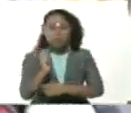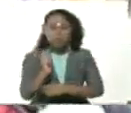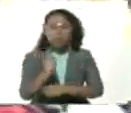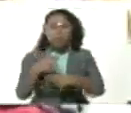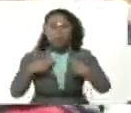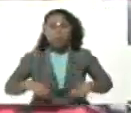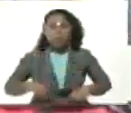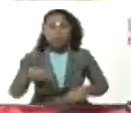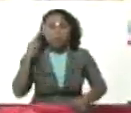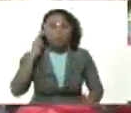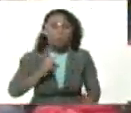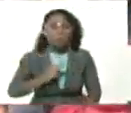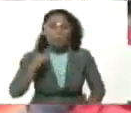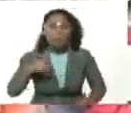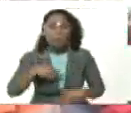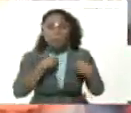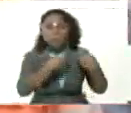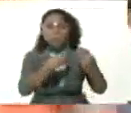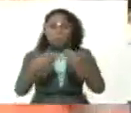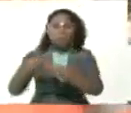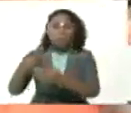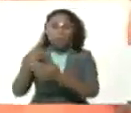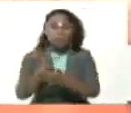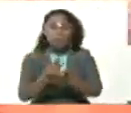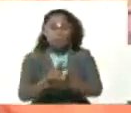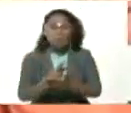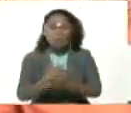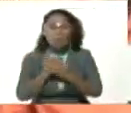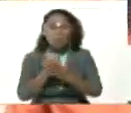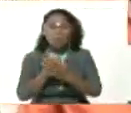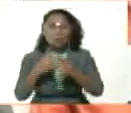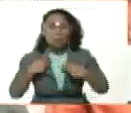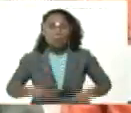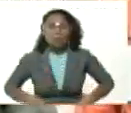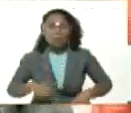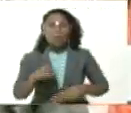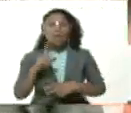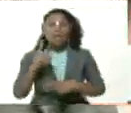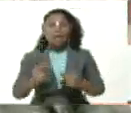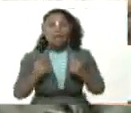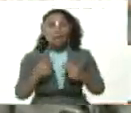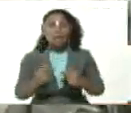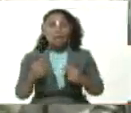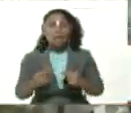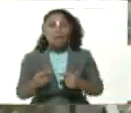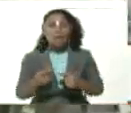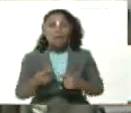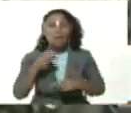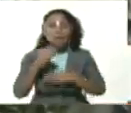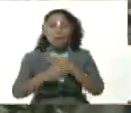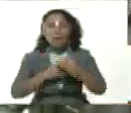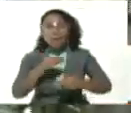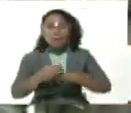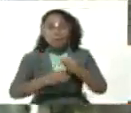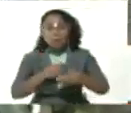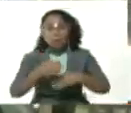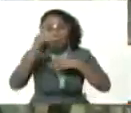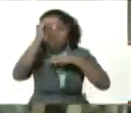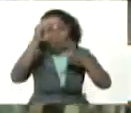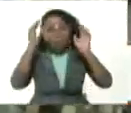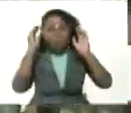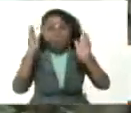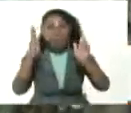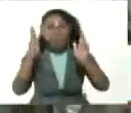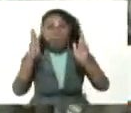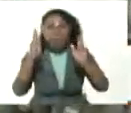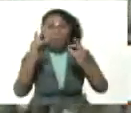Hemos entregado aquí en Mérida ya 40 toneladas de ayuda humanitaria y la activación con efectivos especializados en atención inmediata